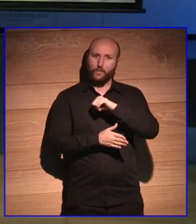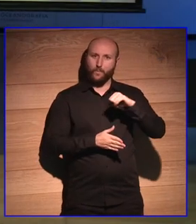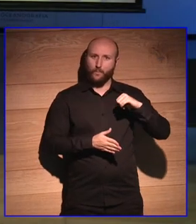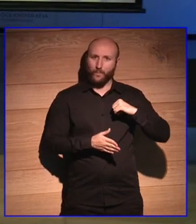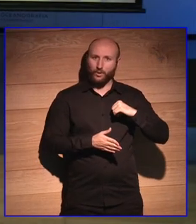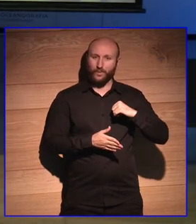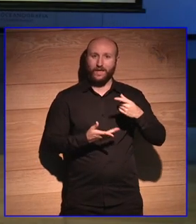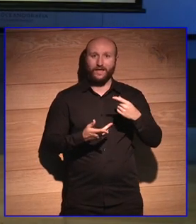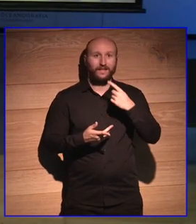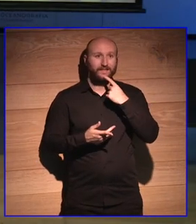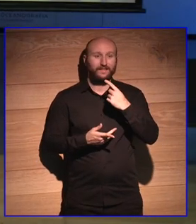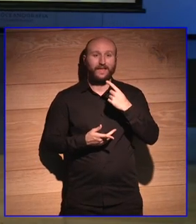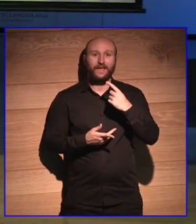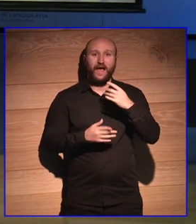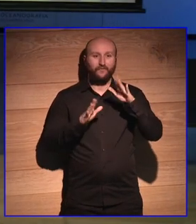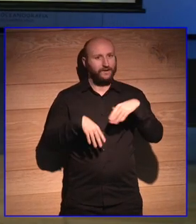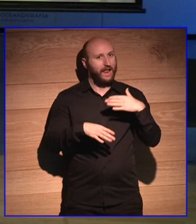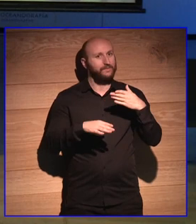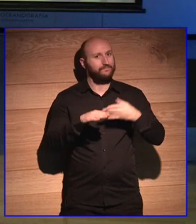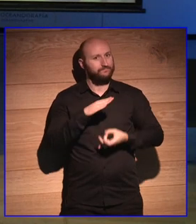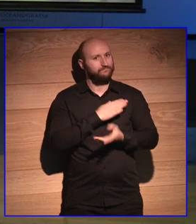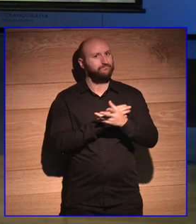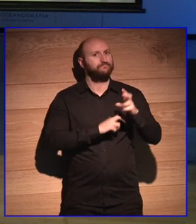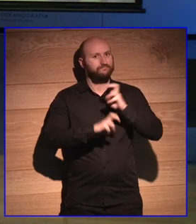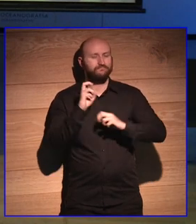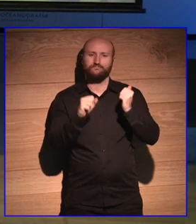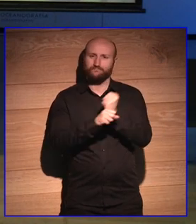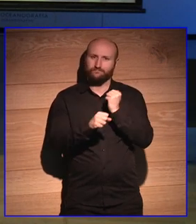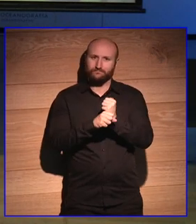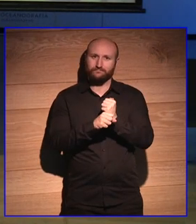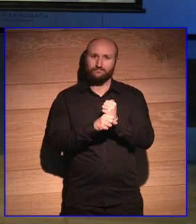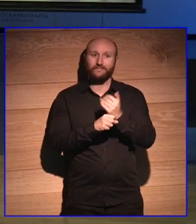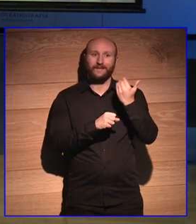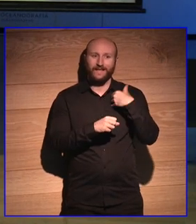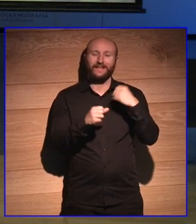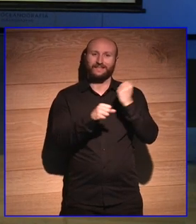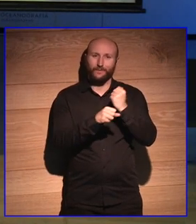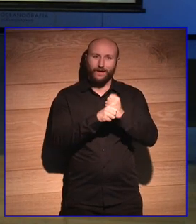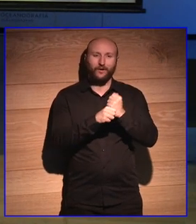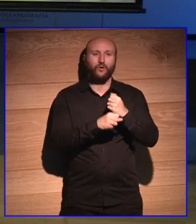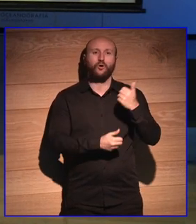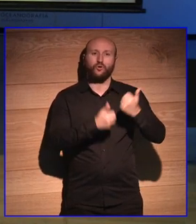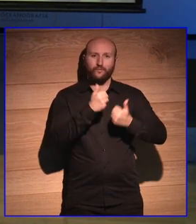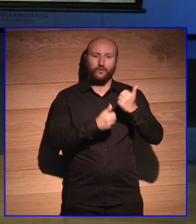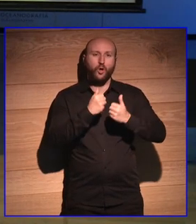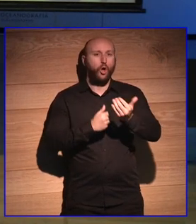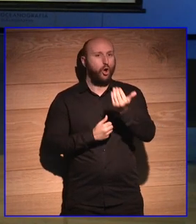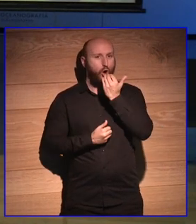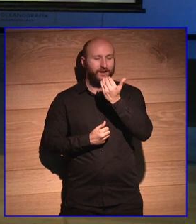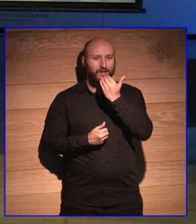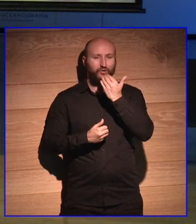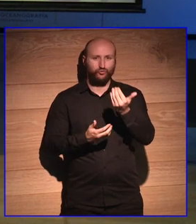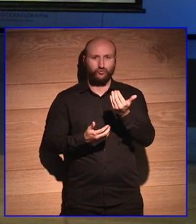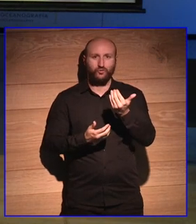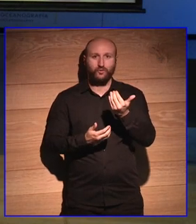a virginia woolf se puso a trabajar encontró un trabajo haciendo una oposición en correos y telégrafos de tal manera que como